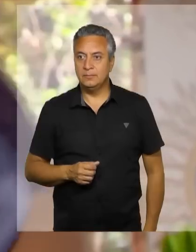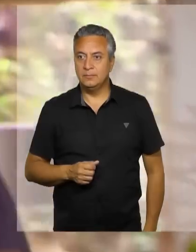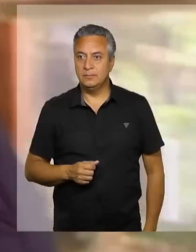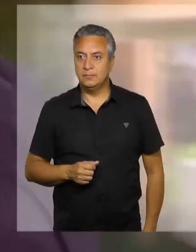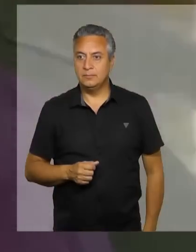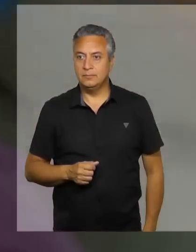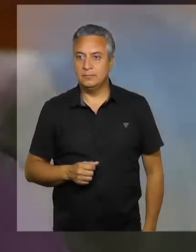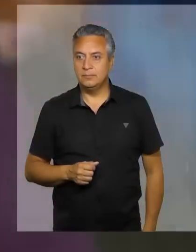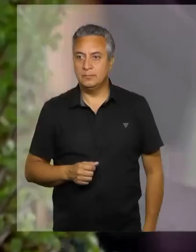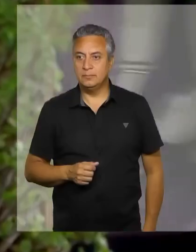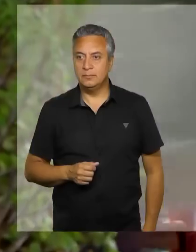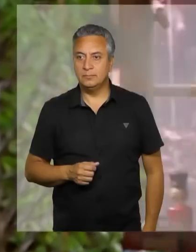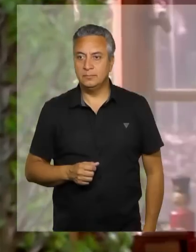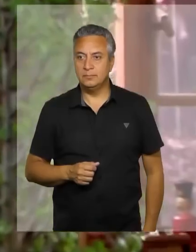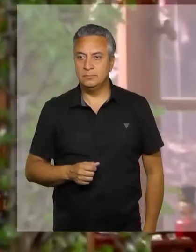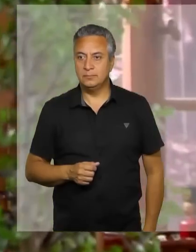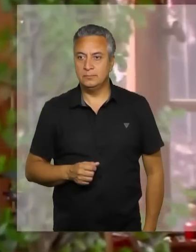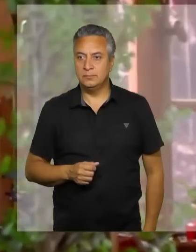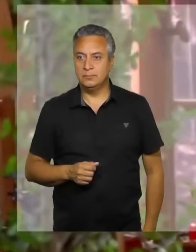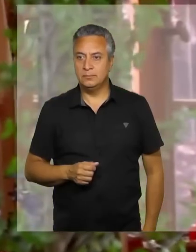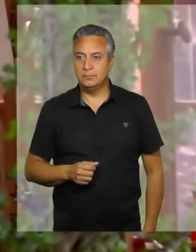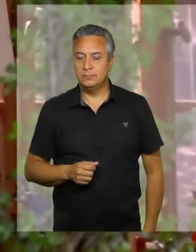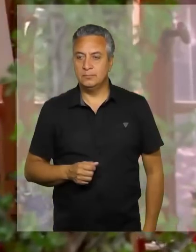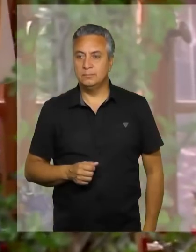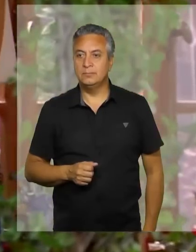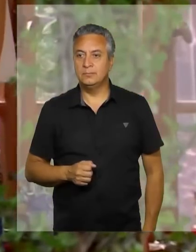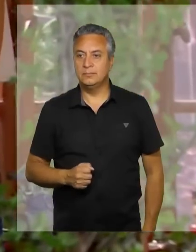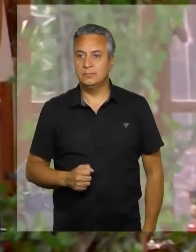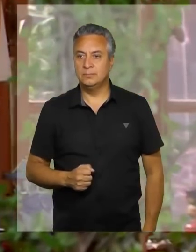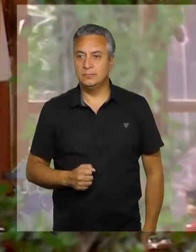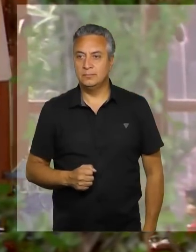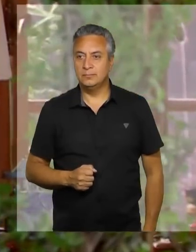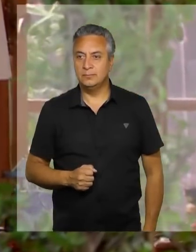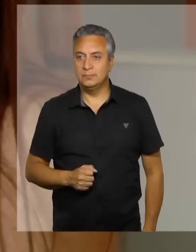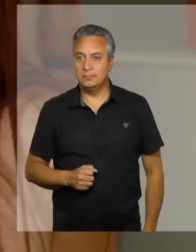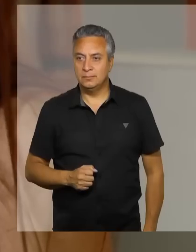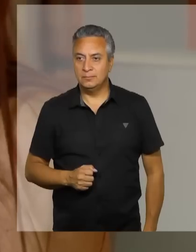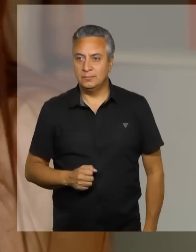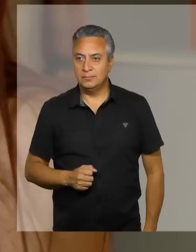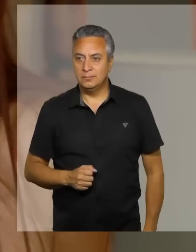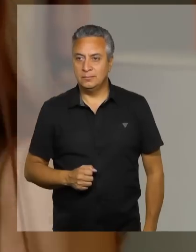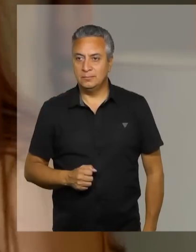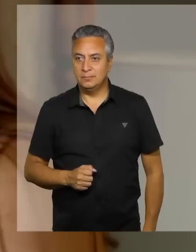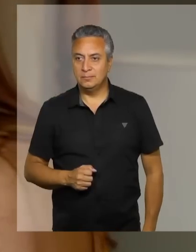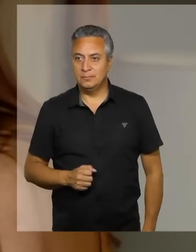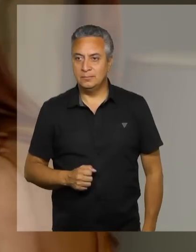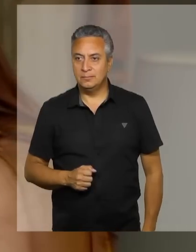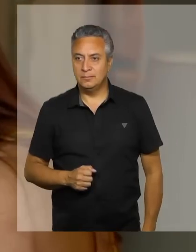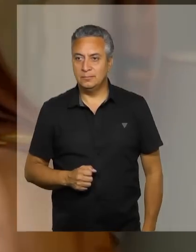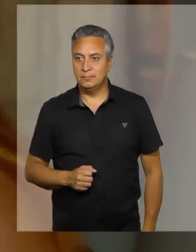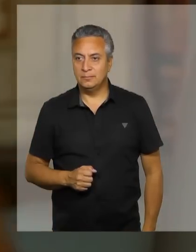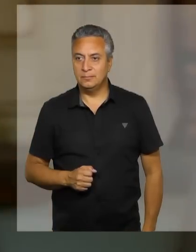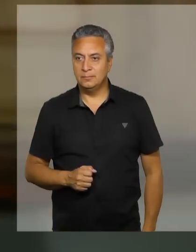Porque tan bonita, si tú no me miras como yo te miro a